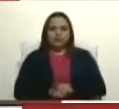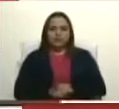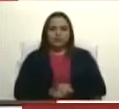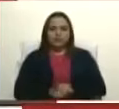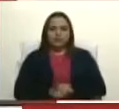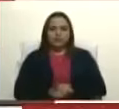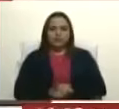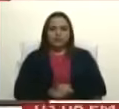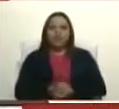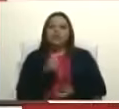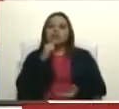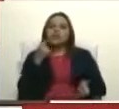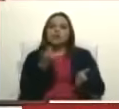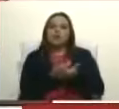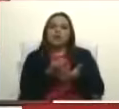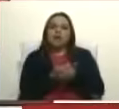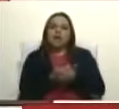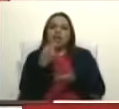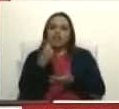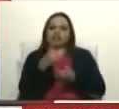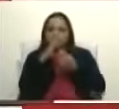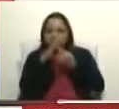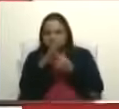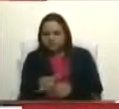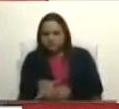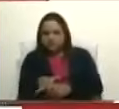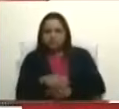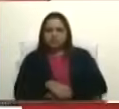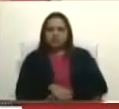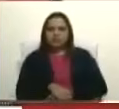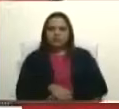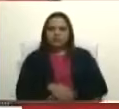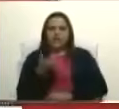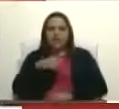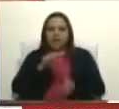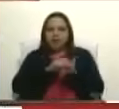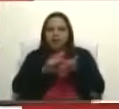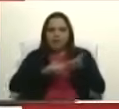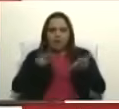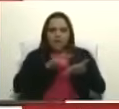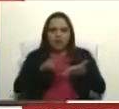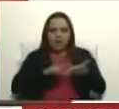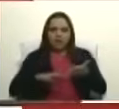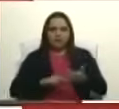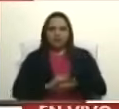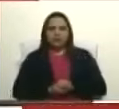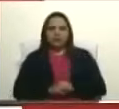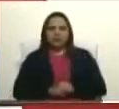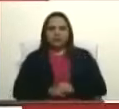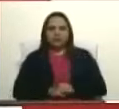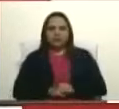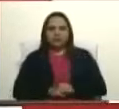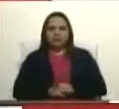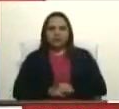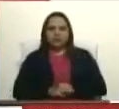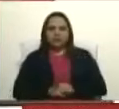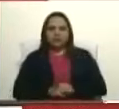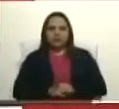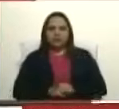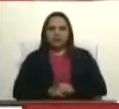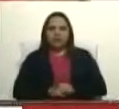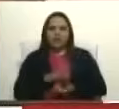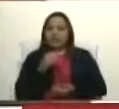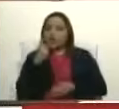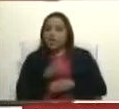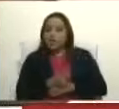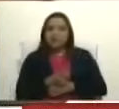¿Quién paga la cuenta? Los obliga. Y les dan un papelito para que lo lean. Esto es lo que va a salir, no te sales del guión.